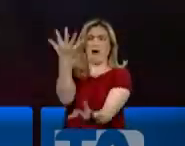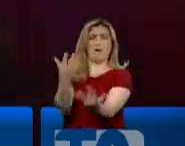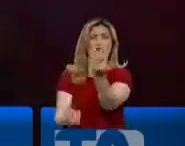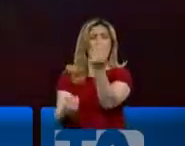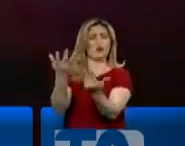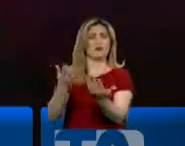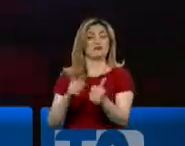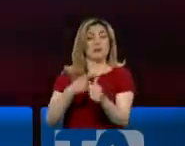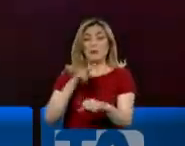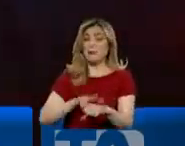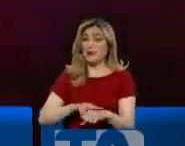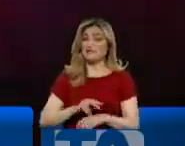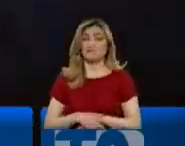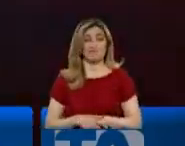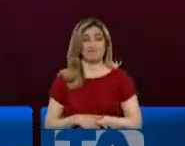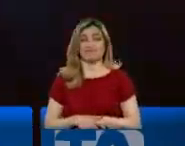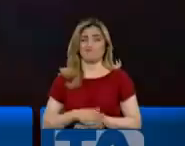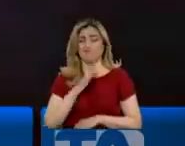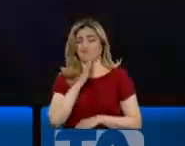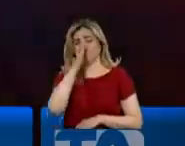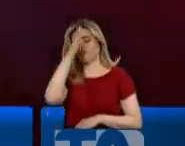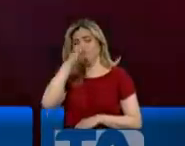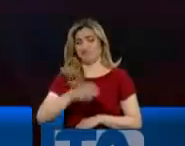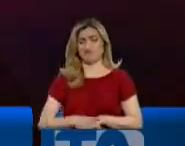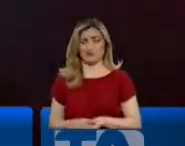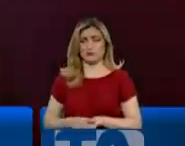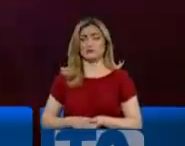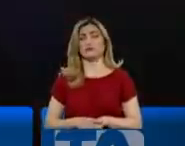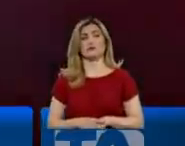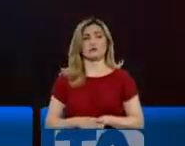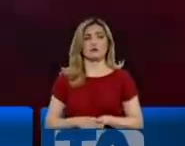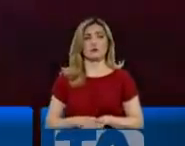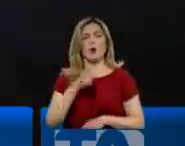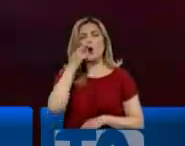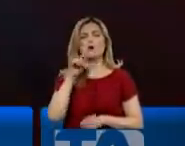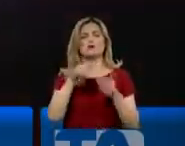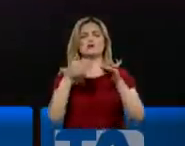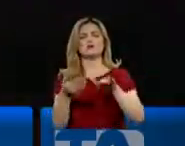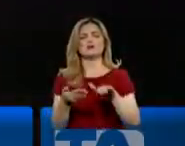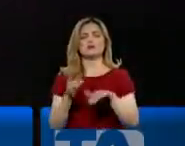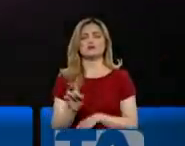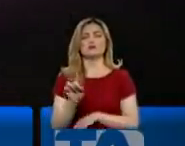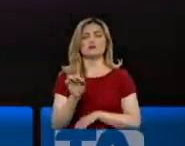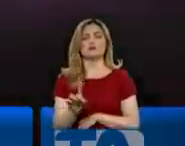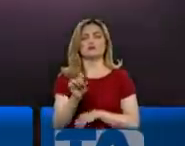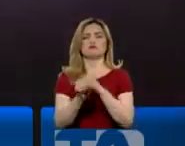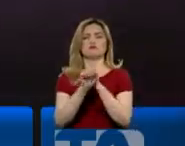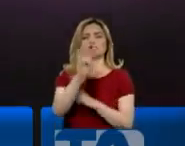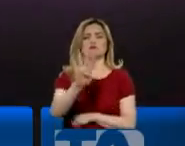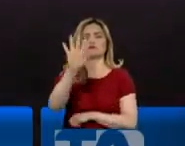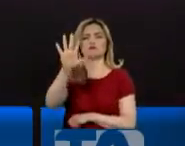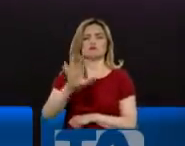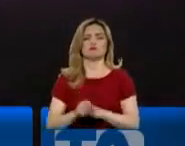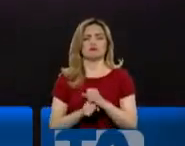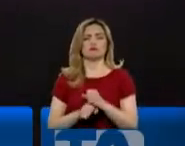afirman que no es la primera vez que se dan accidentes de tránsito este sector la persona que falleció era un transeúnte de aproximadamente